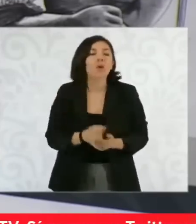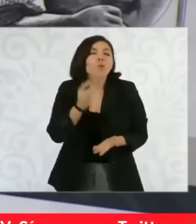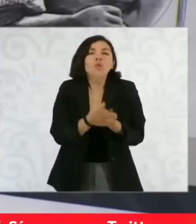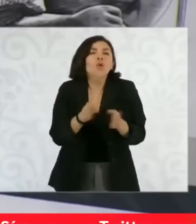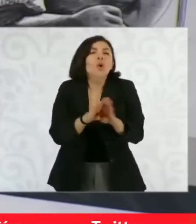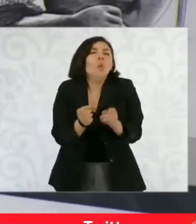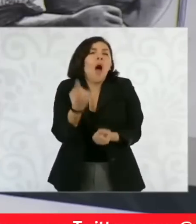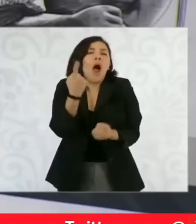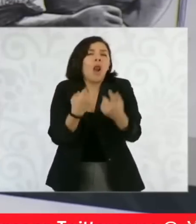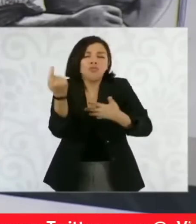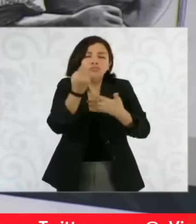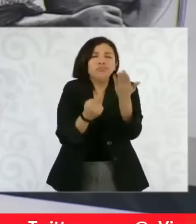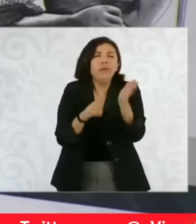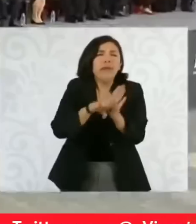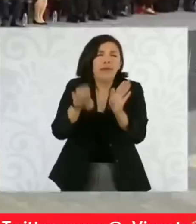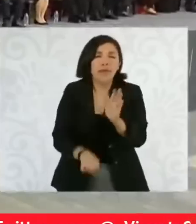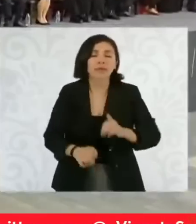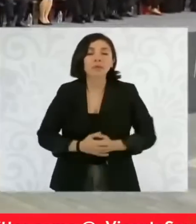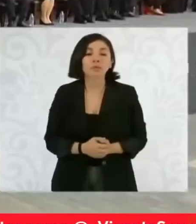citar algunos.